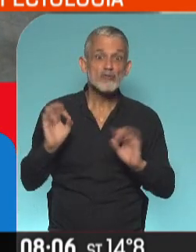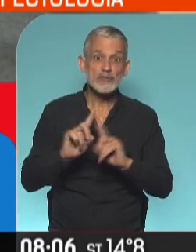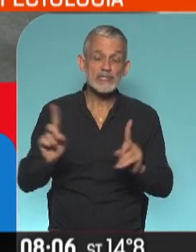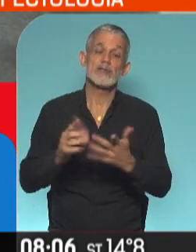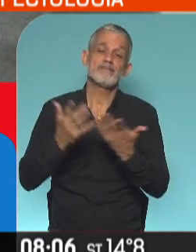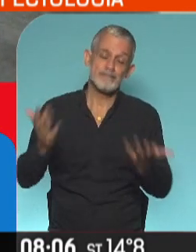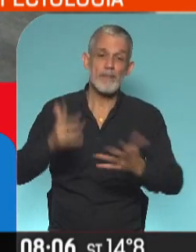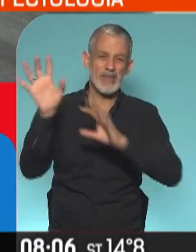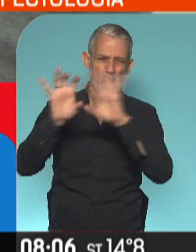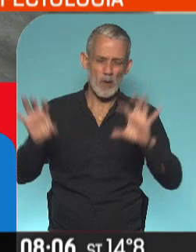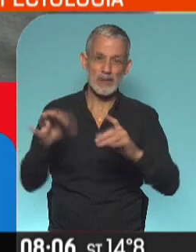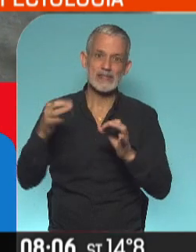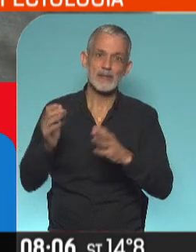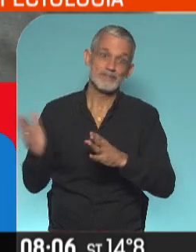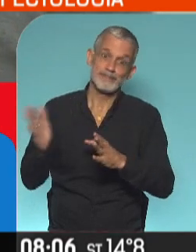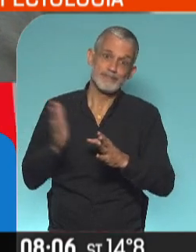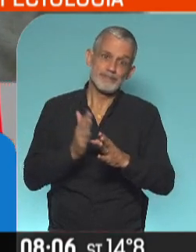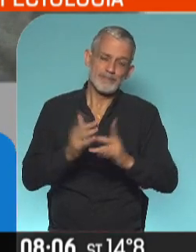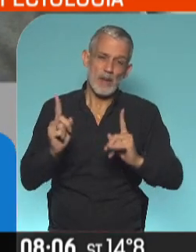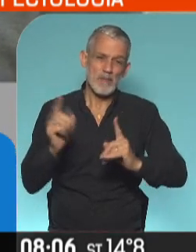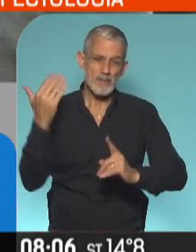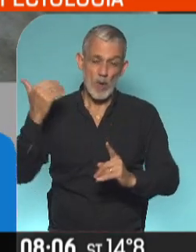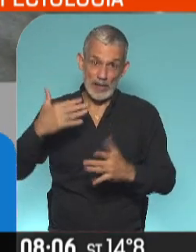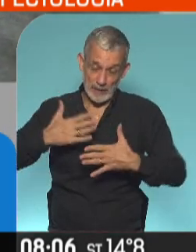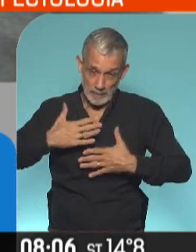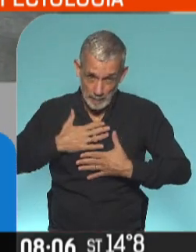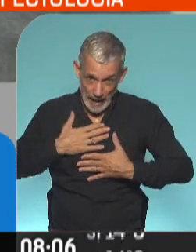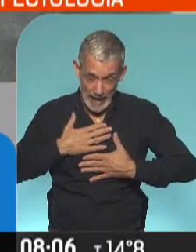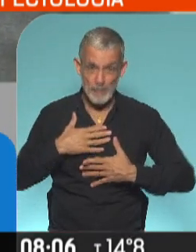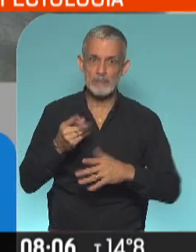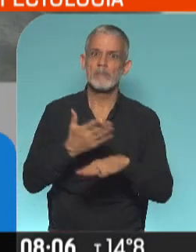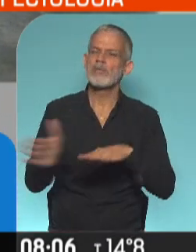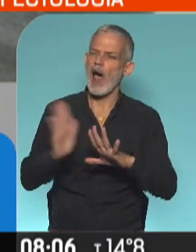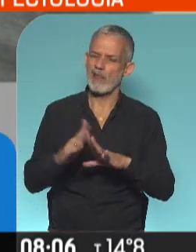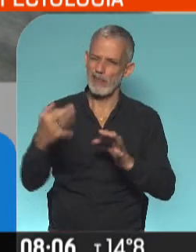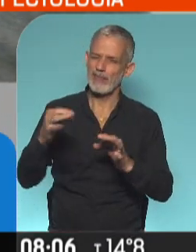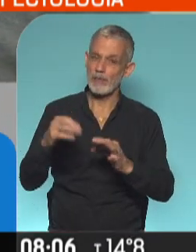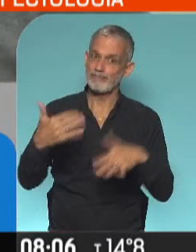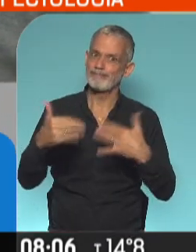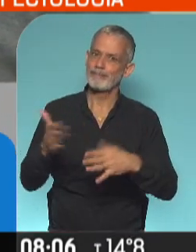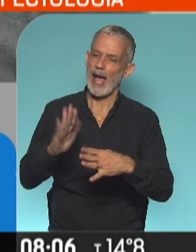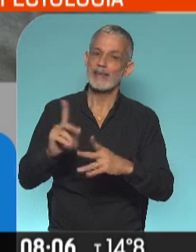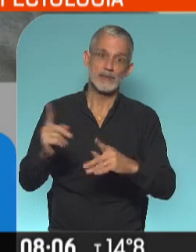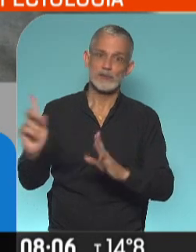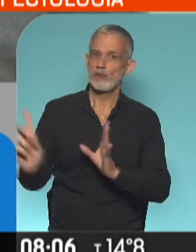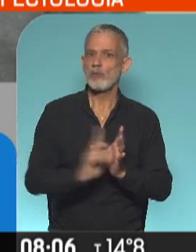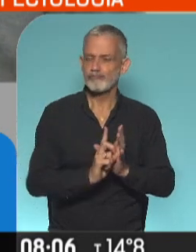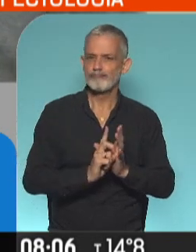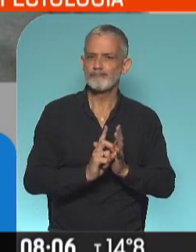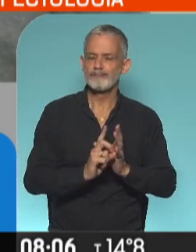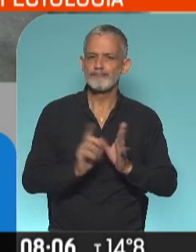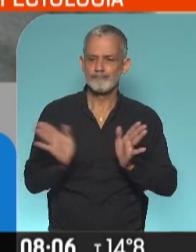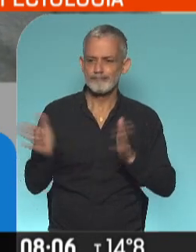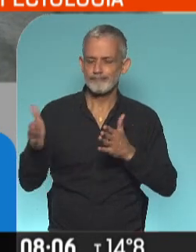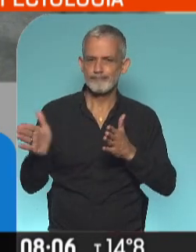muchas de estas provincias han tenido que recurrir, para mi punto de vista un poco más tarde que temprano, a las medidas de